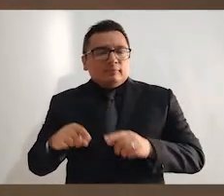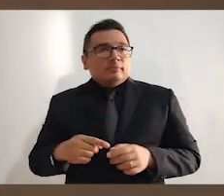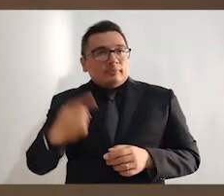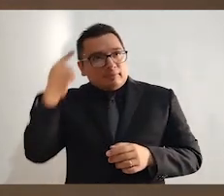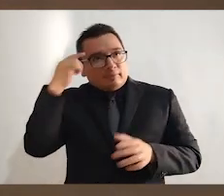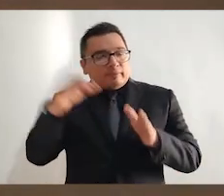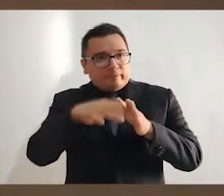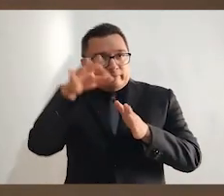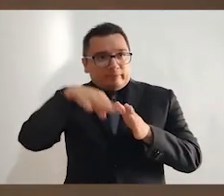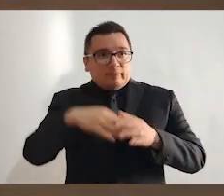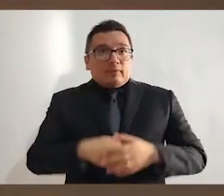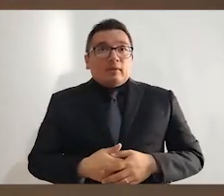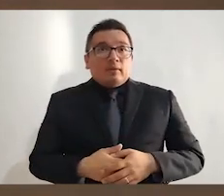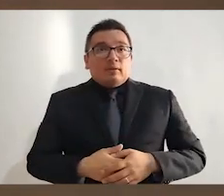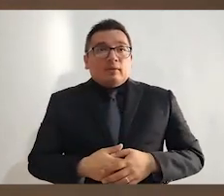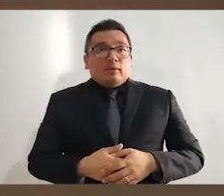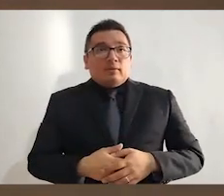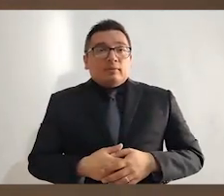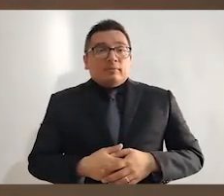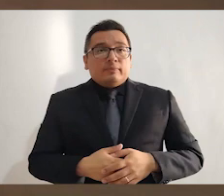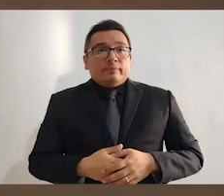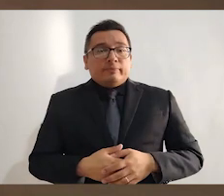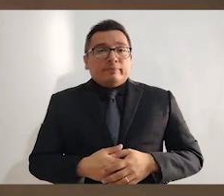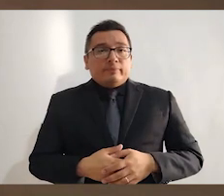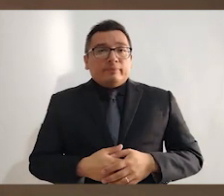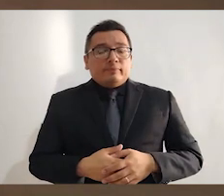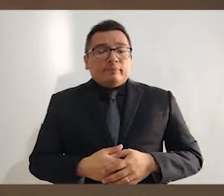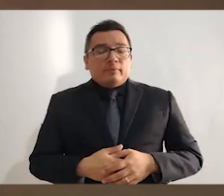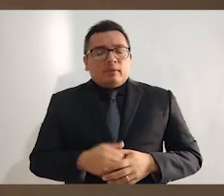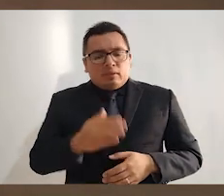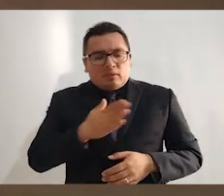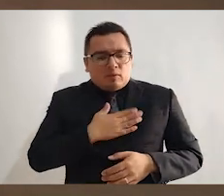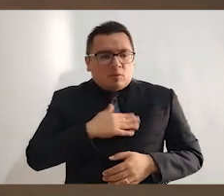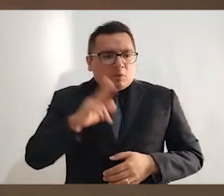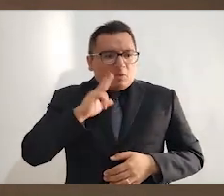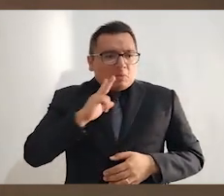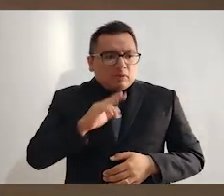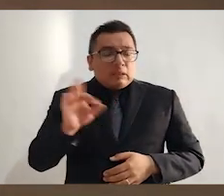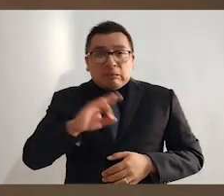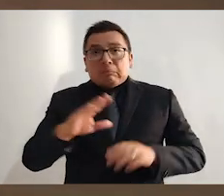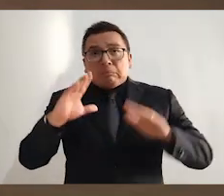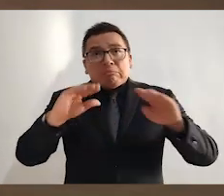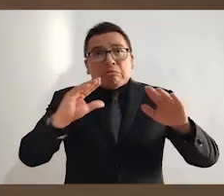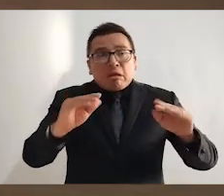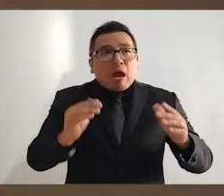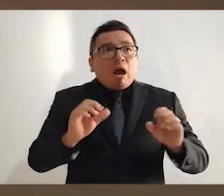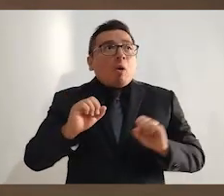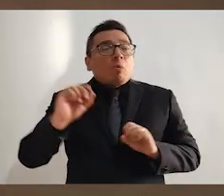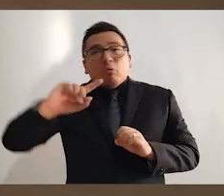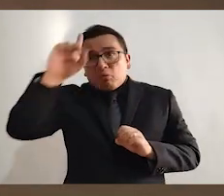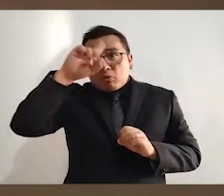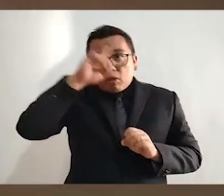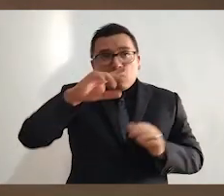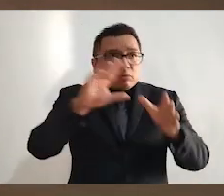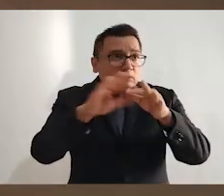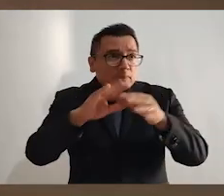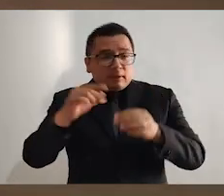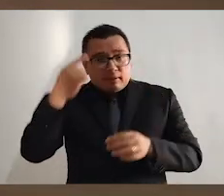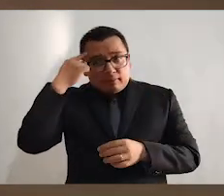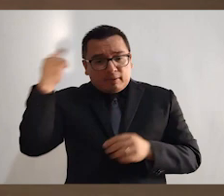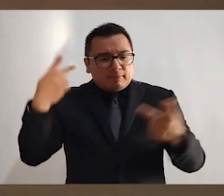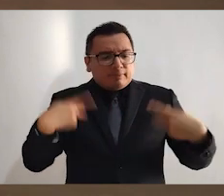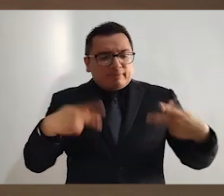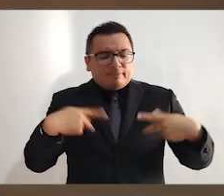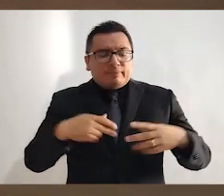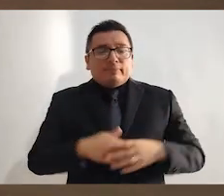un proceso electoral. Y pues poner mi granito de arena enseñando, dando tips y sensibilizando a